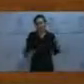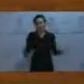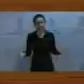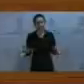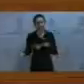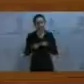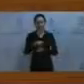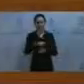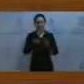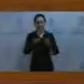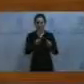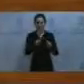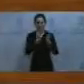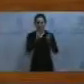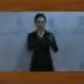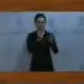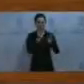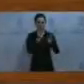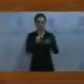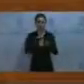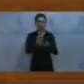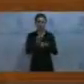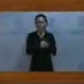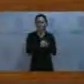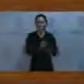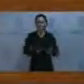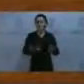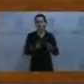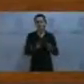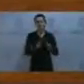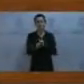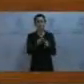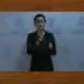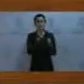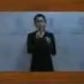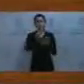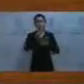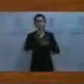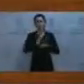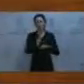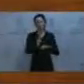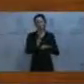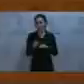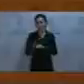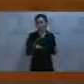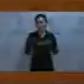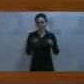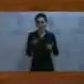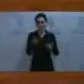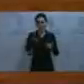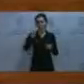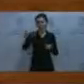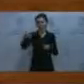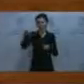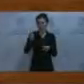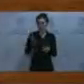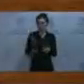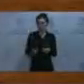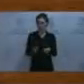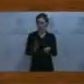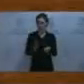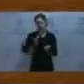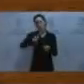algunos sistemas de adjudicación o contratación no conforman a la transparencia. Y eso es lo que originó la Carta de la Unión Europea, señora consejera, no otra cosa.